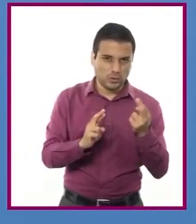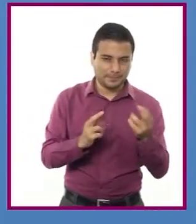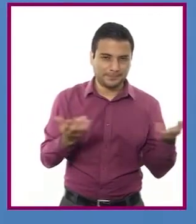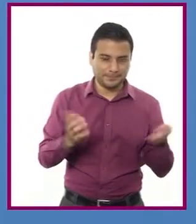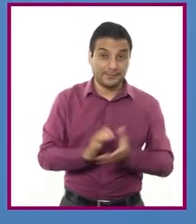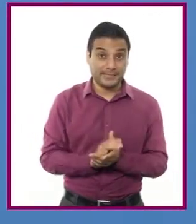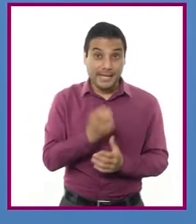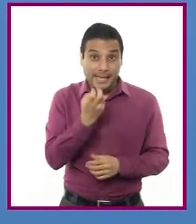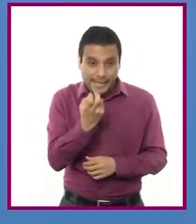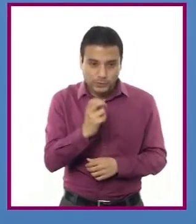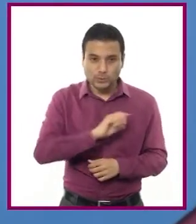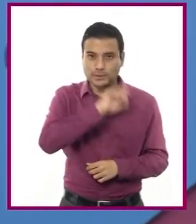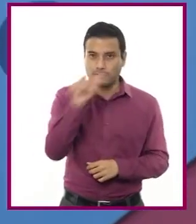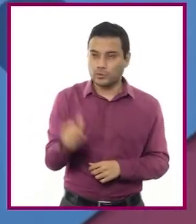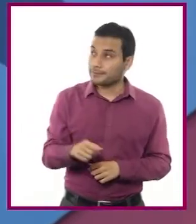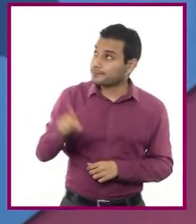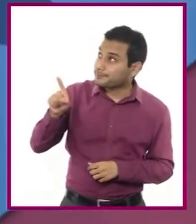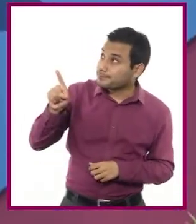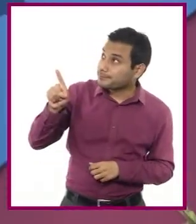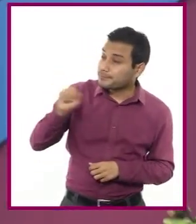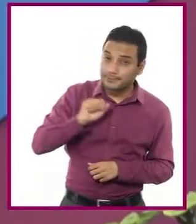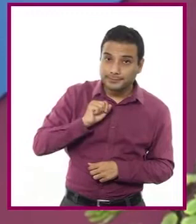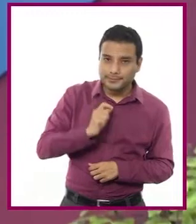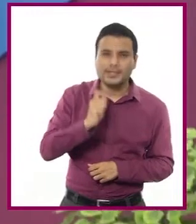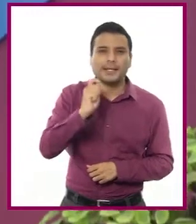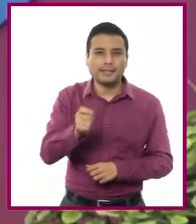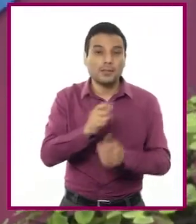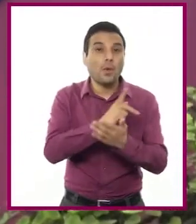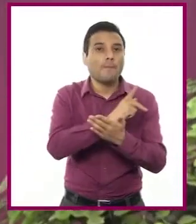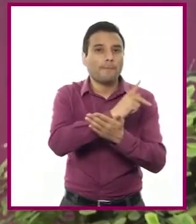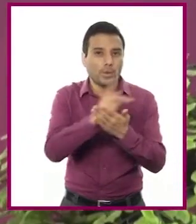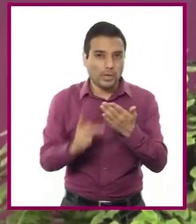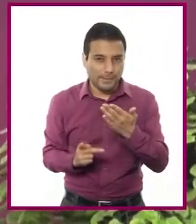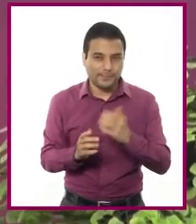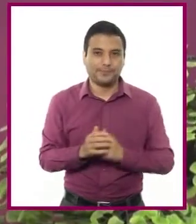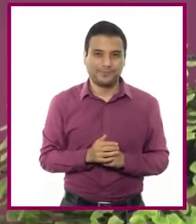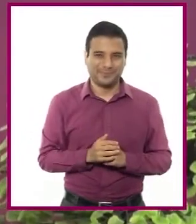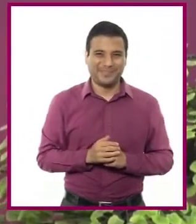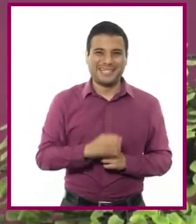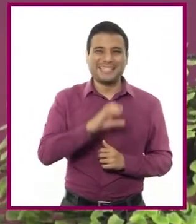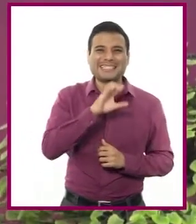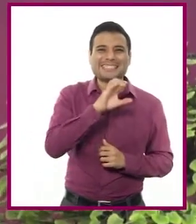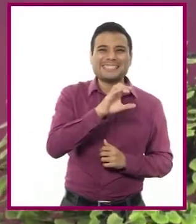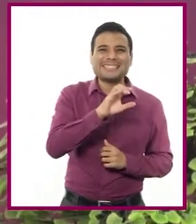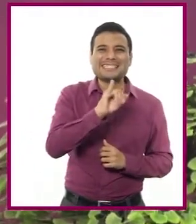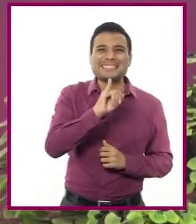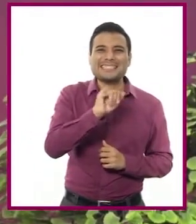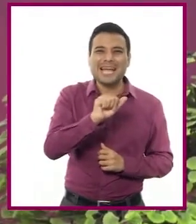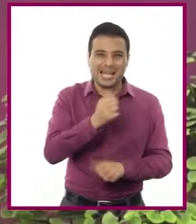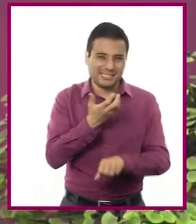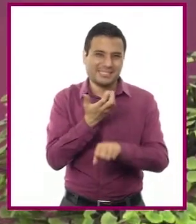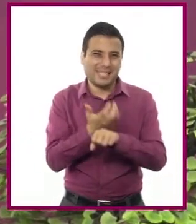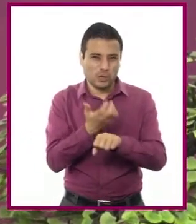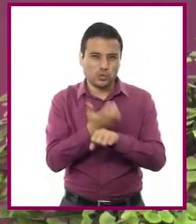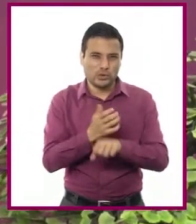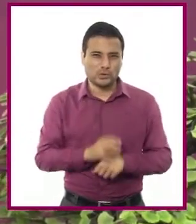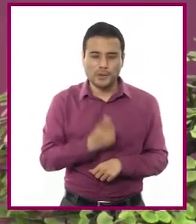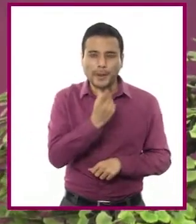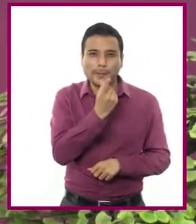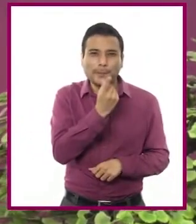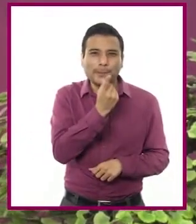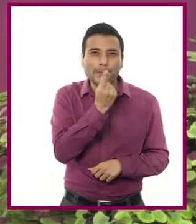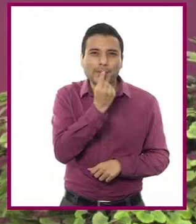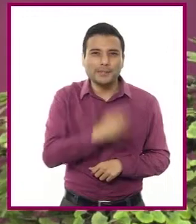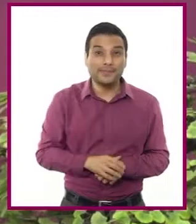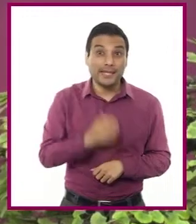Esto dio pie a la Operación Ciclón, un programa dirigido por la Agencia Central de Inteligencia, CIA, y que tenía la finalidad de